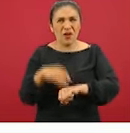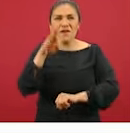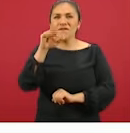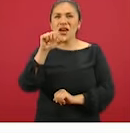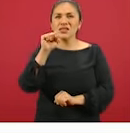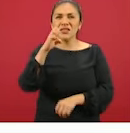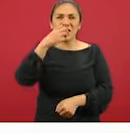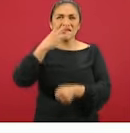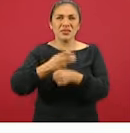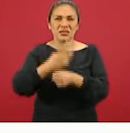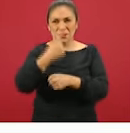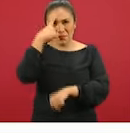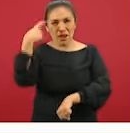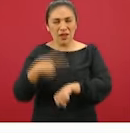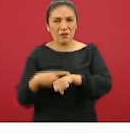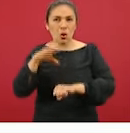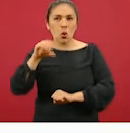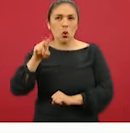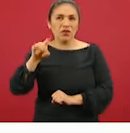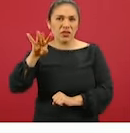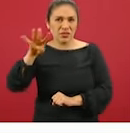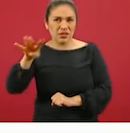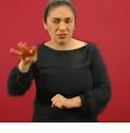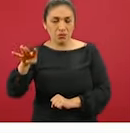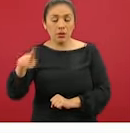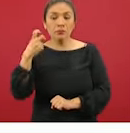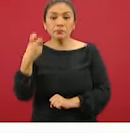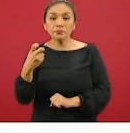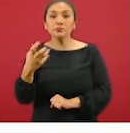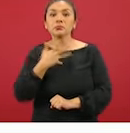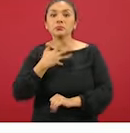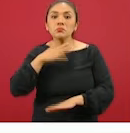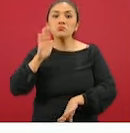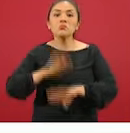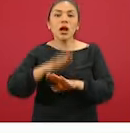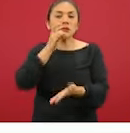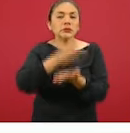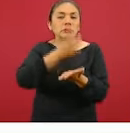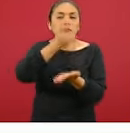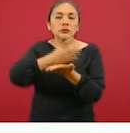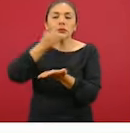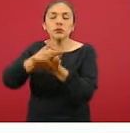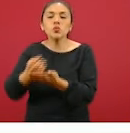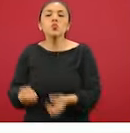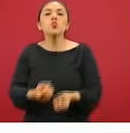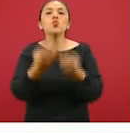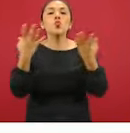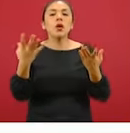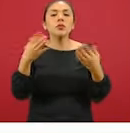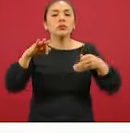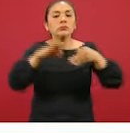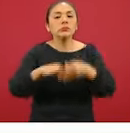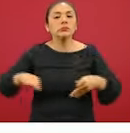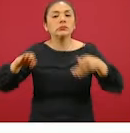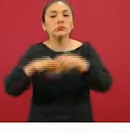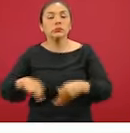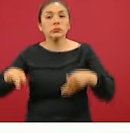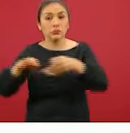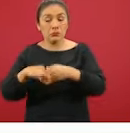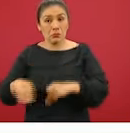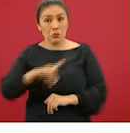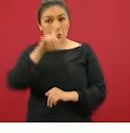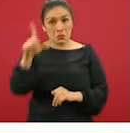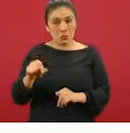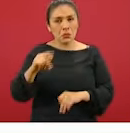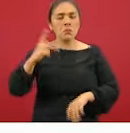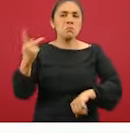3 epidémica de COVID-19, se tuvo la mayor identificación de estos eventos, y en la medida